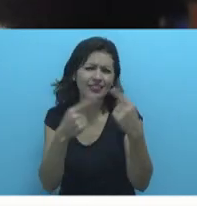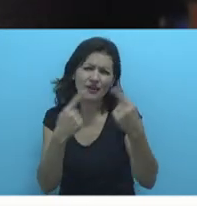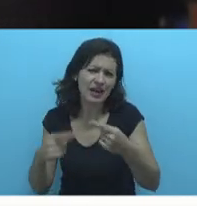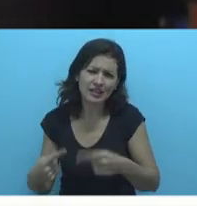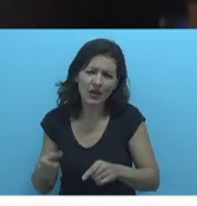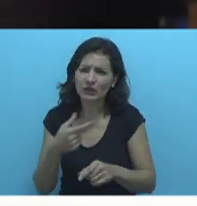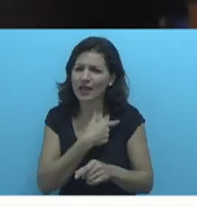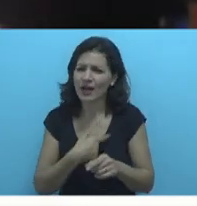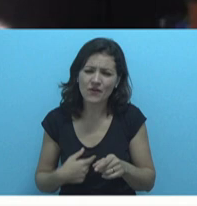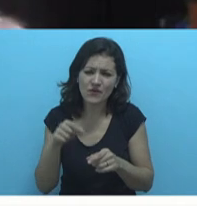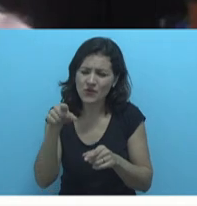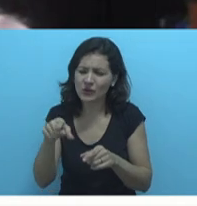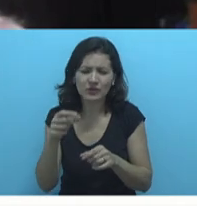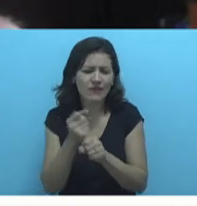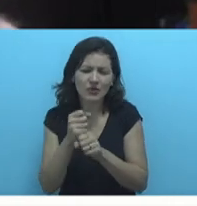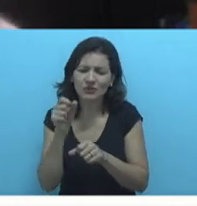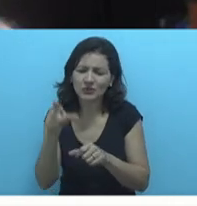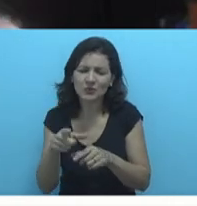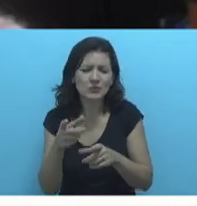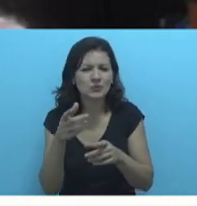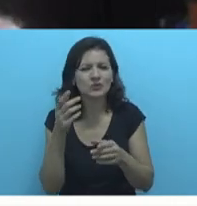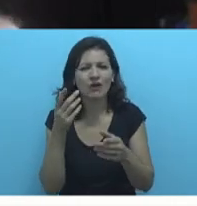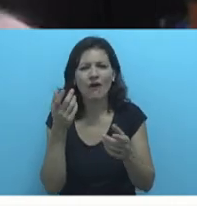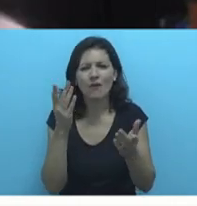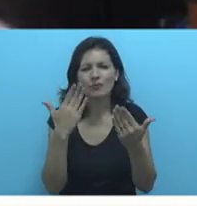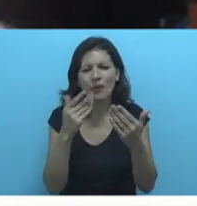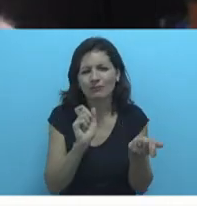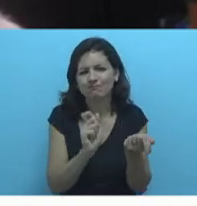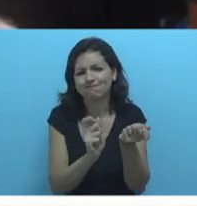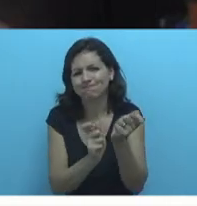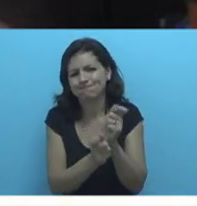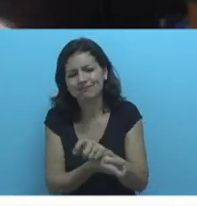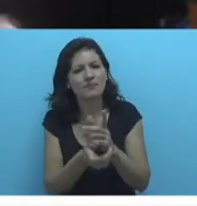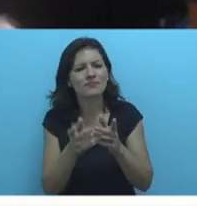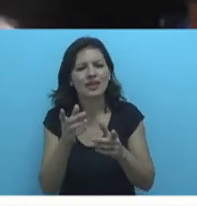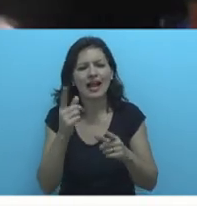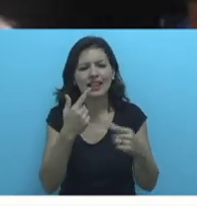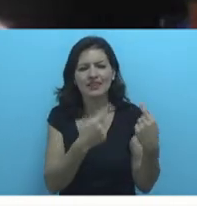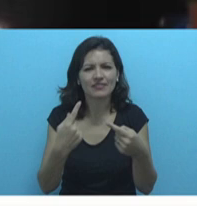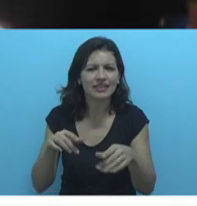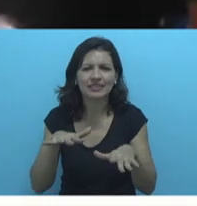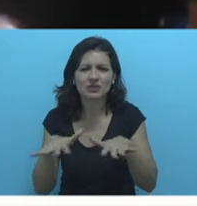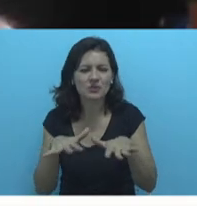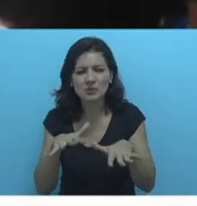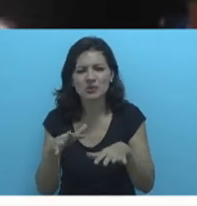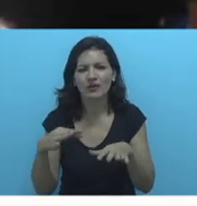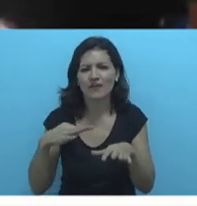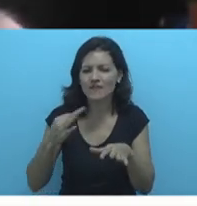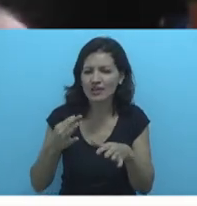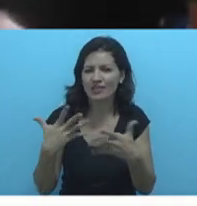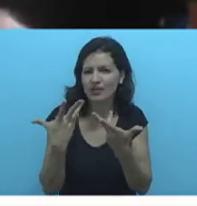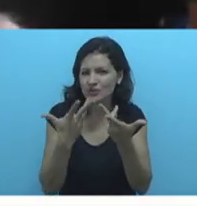las santafesinas. Un laborioso, un visionario, humilde, muy humano, como dijeron acá, militante y